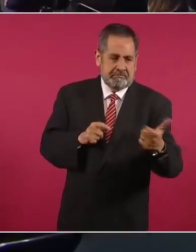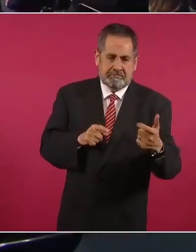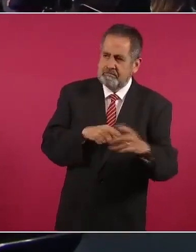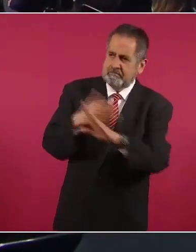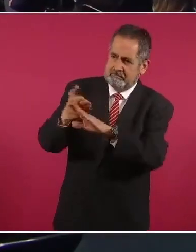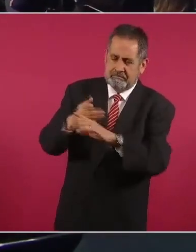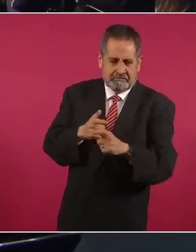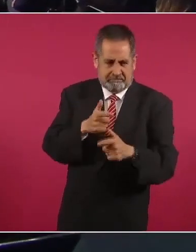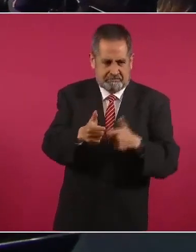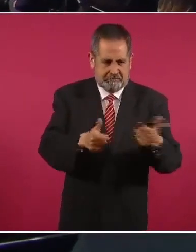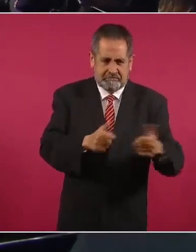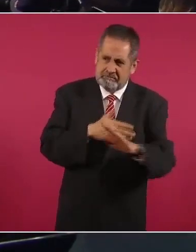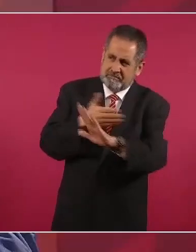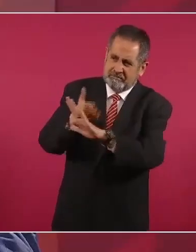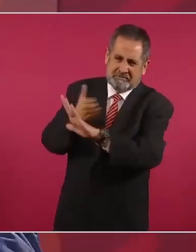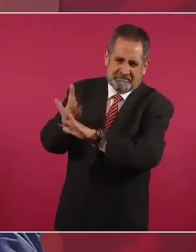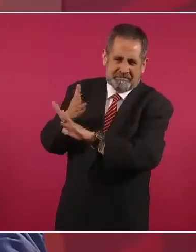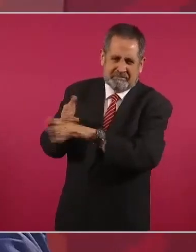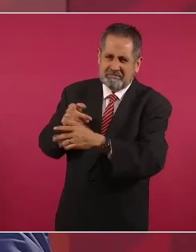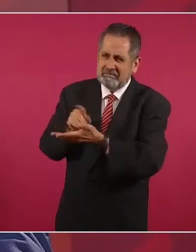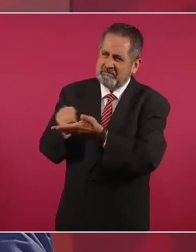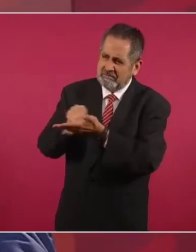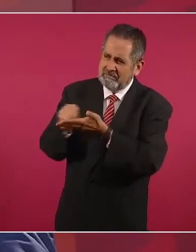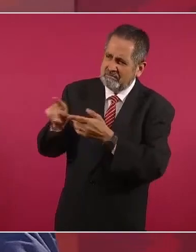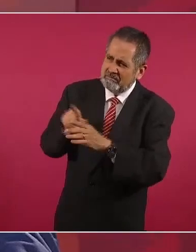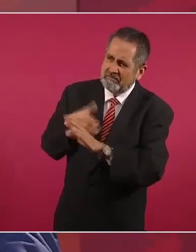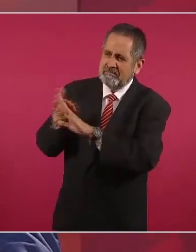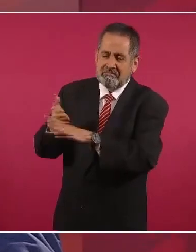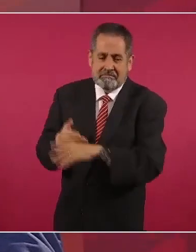como práctica política